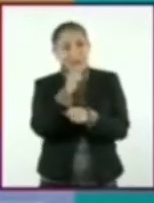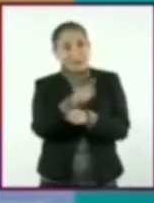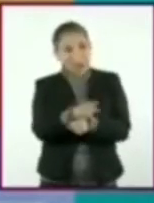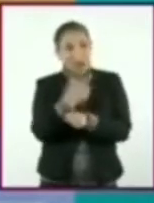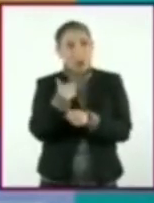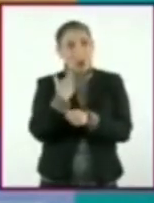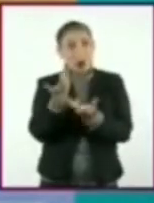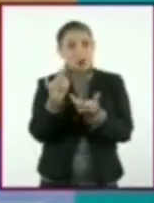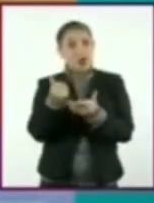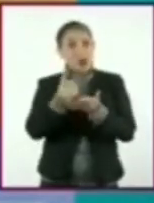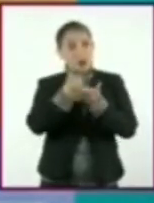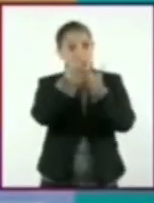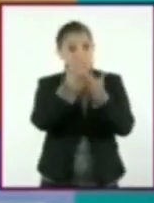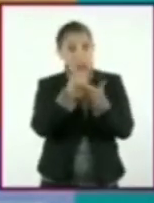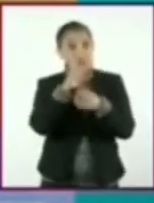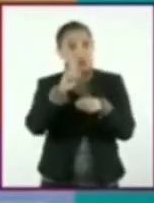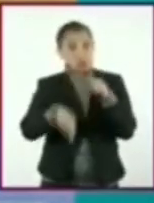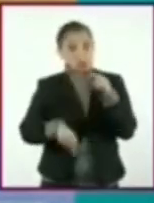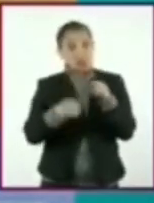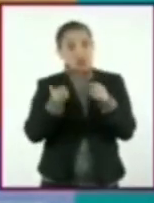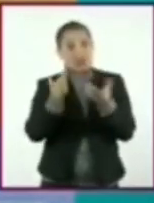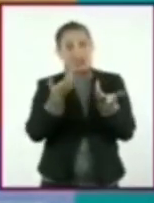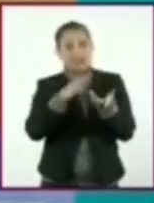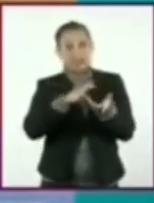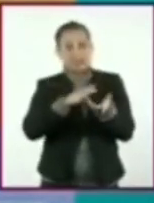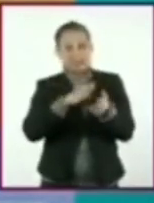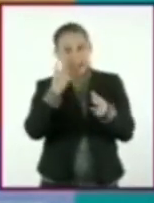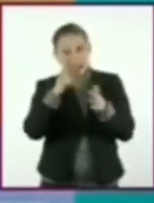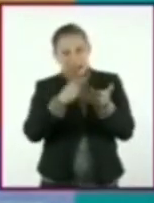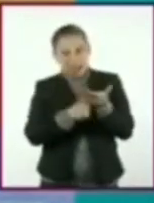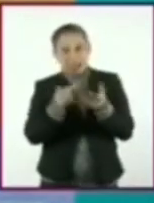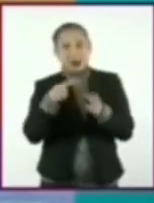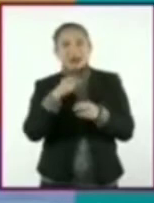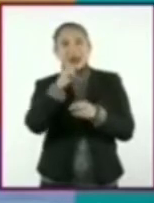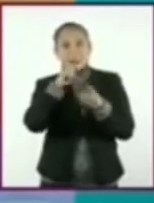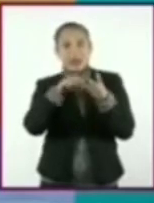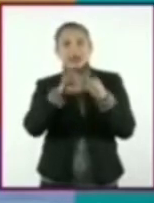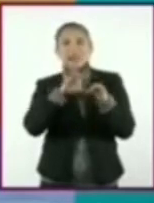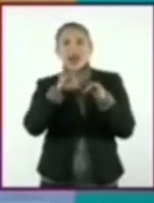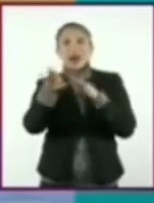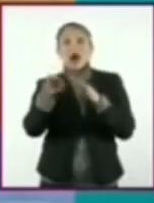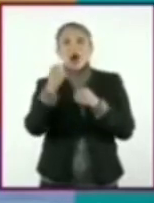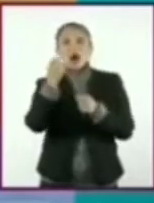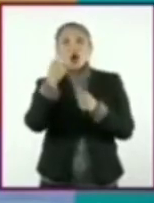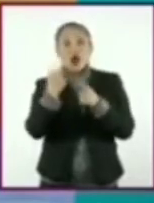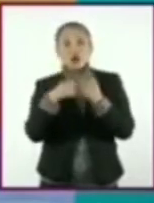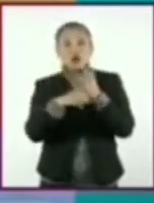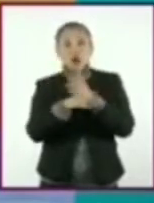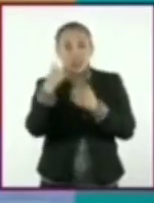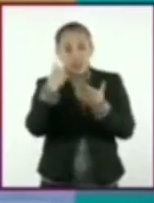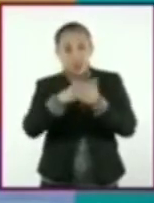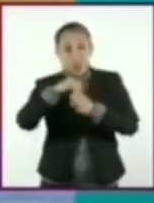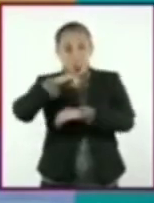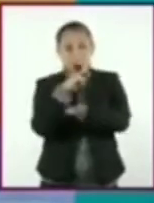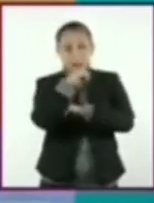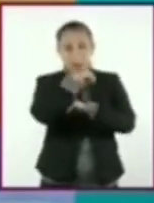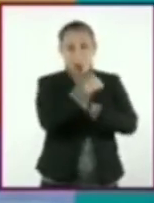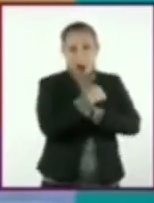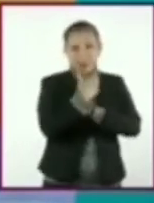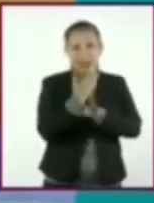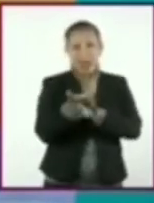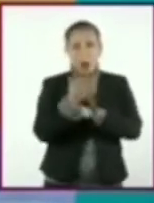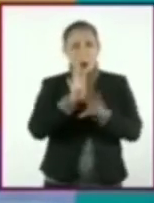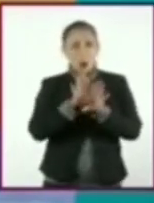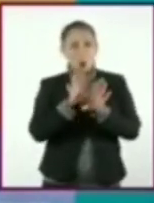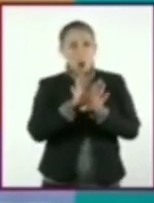son desintoxicantes, y por el otro lado trabajan sobre ciertos depósitos tóxicos que se